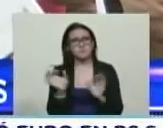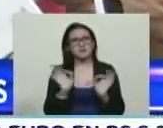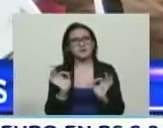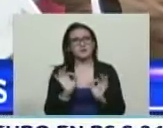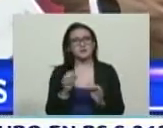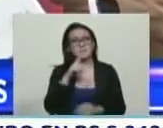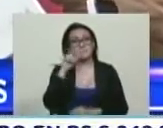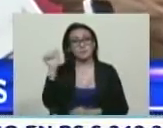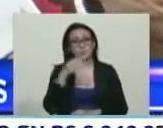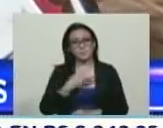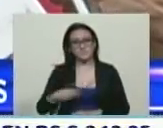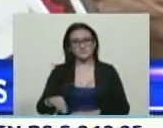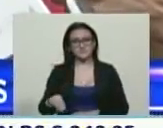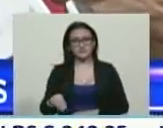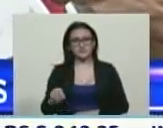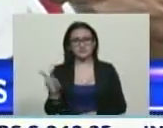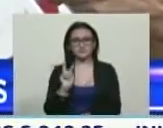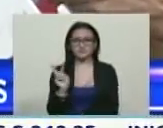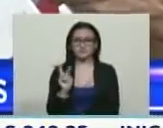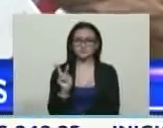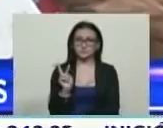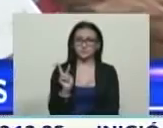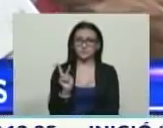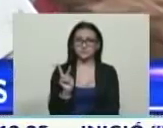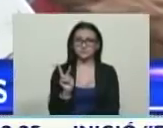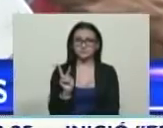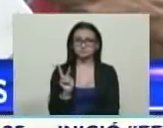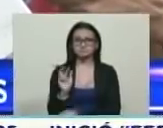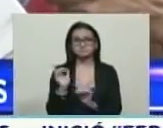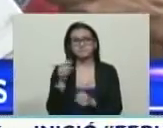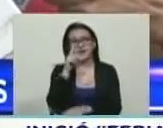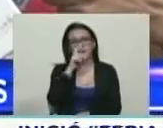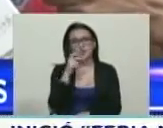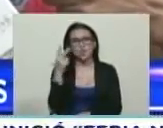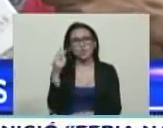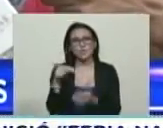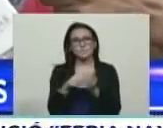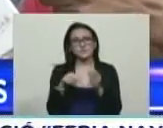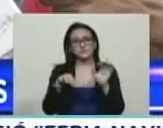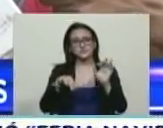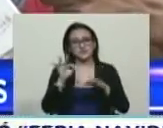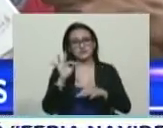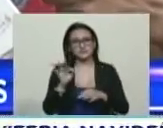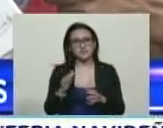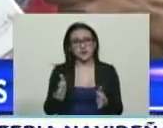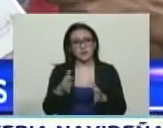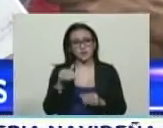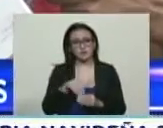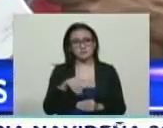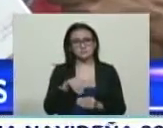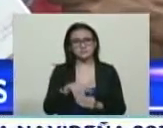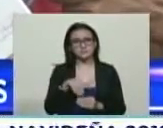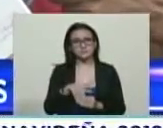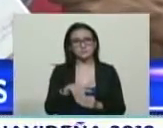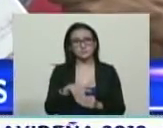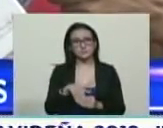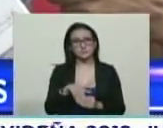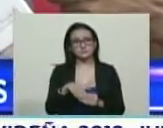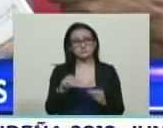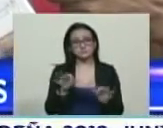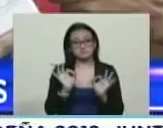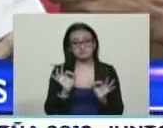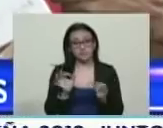Nicolás Maduro es presidente constitucional de la República Bolivariana de Venezuela desde el año 2013. Ganó unas elecciones. Y desde el momento que